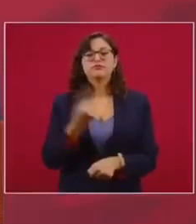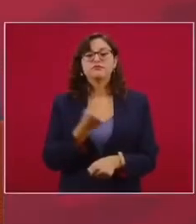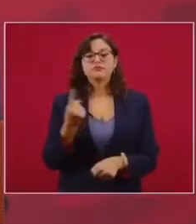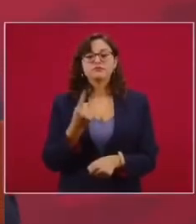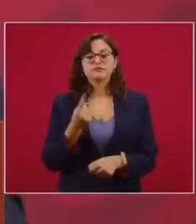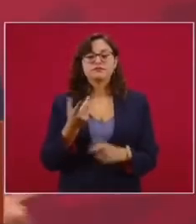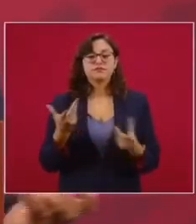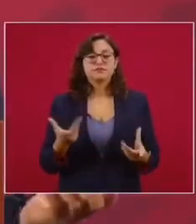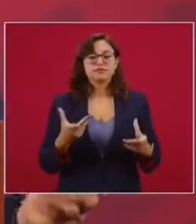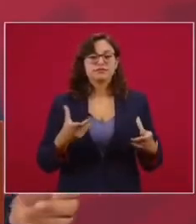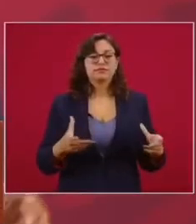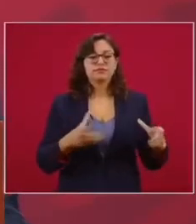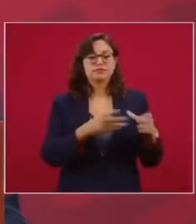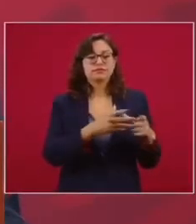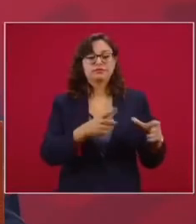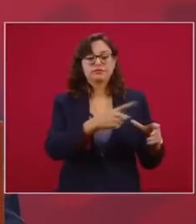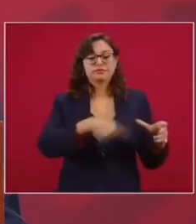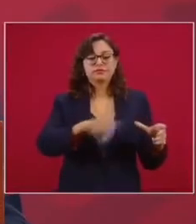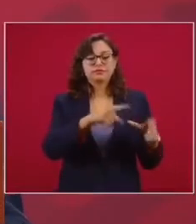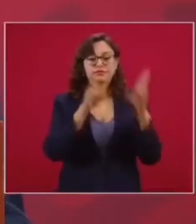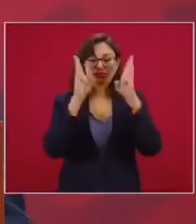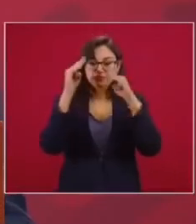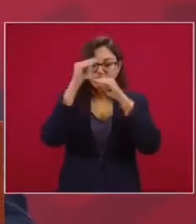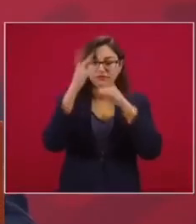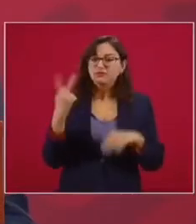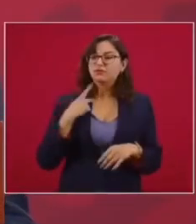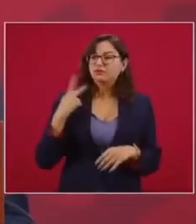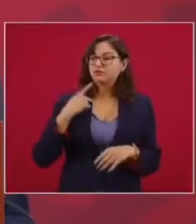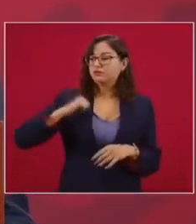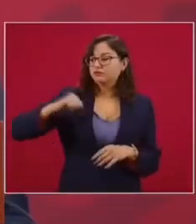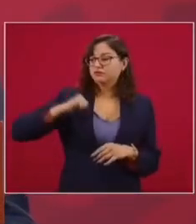se mantiene la política conservadora.